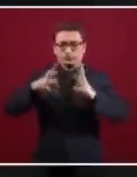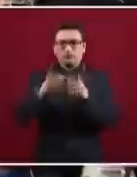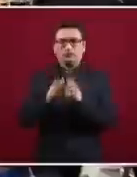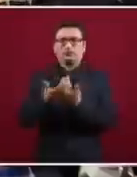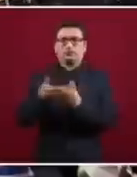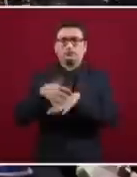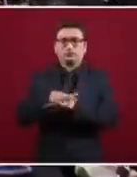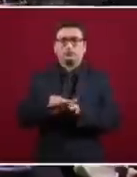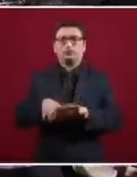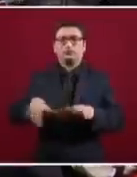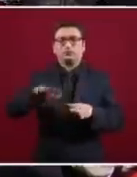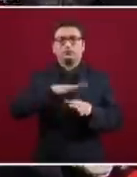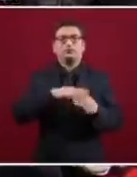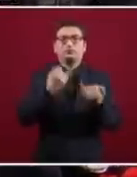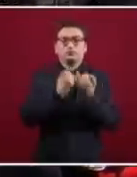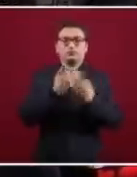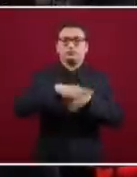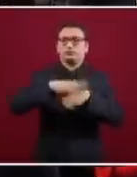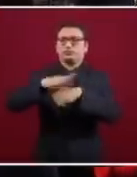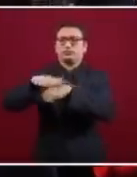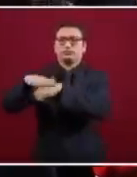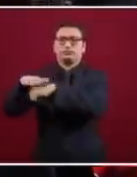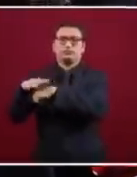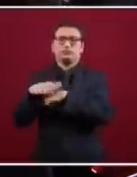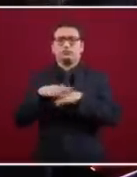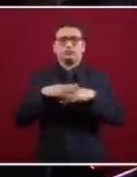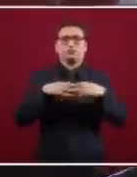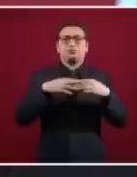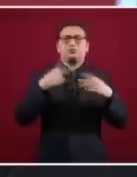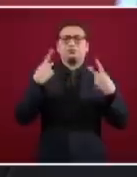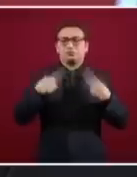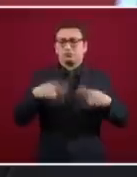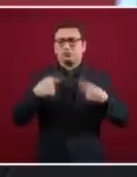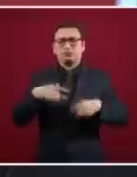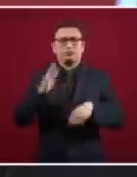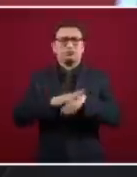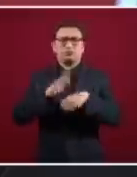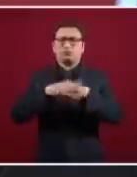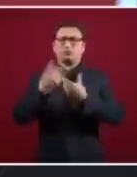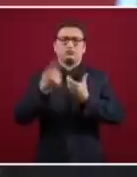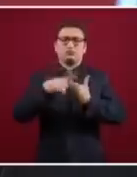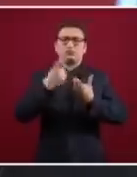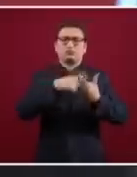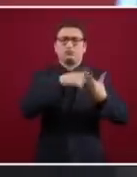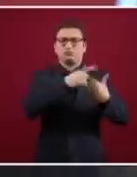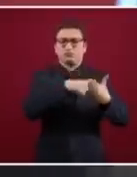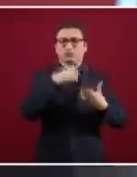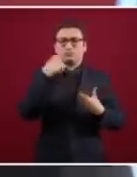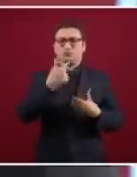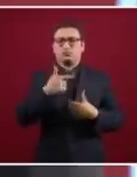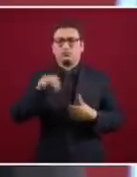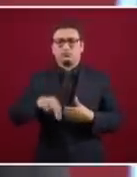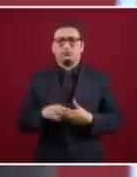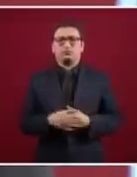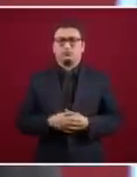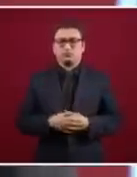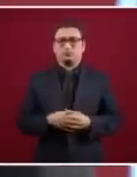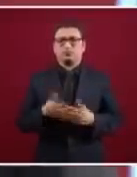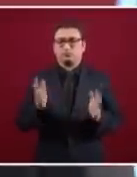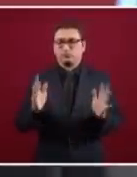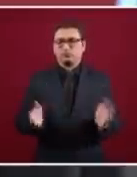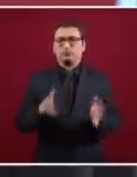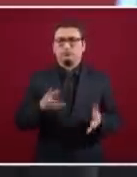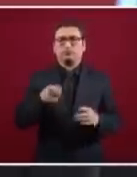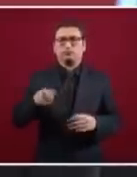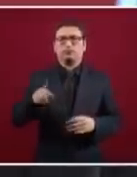nueva convocatoria se están reclutando más elementos y ya se tienen